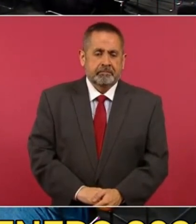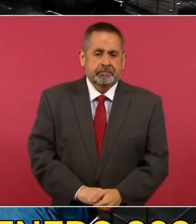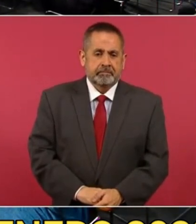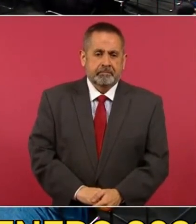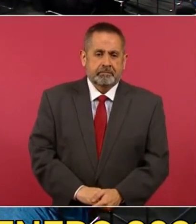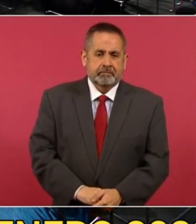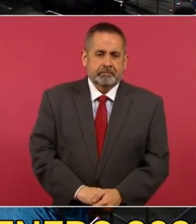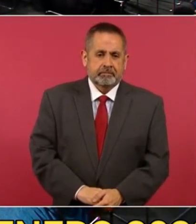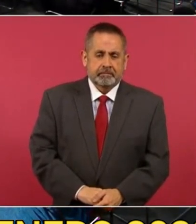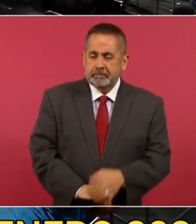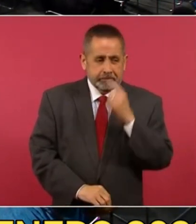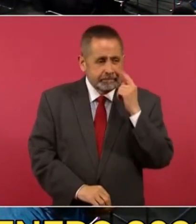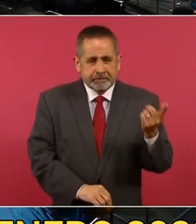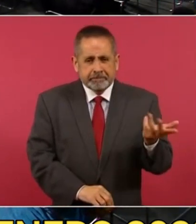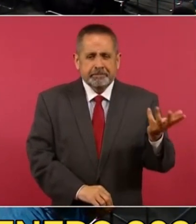Miren lo que está.